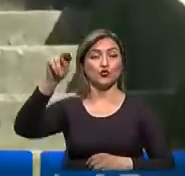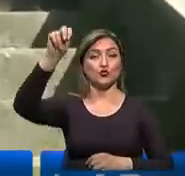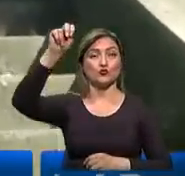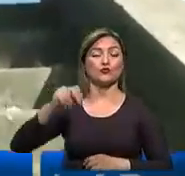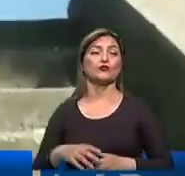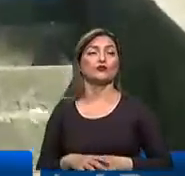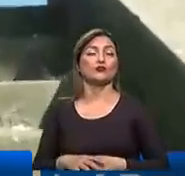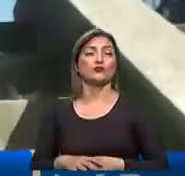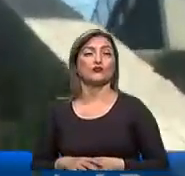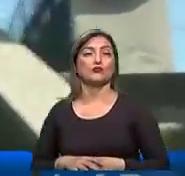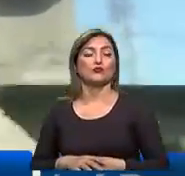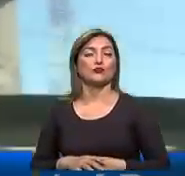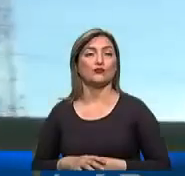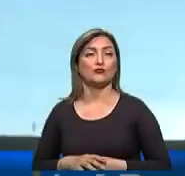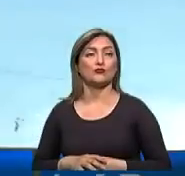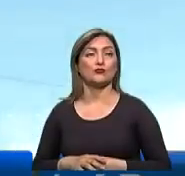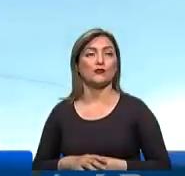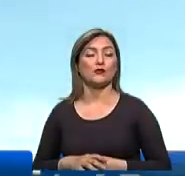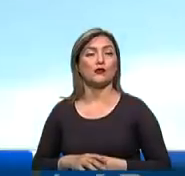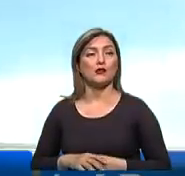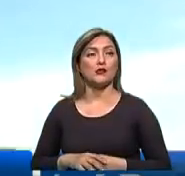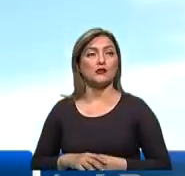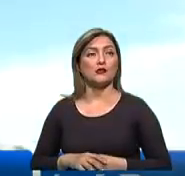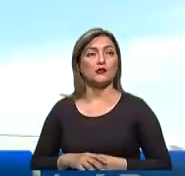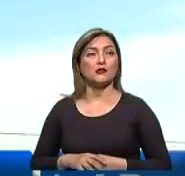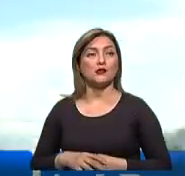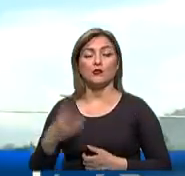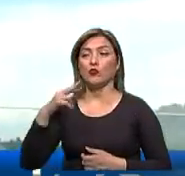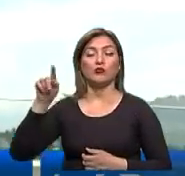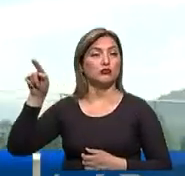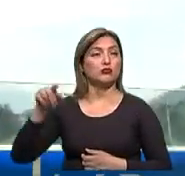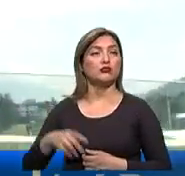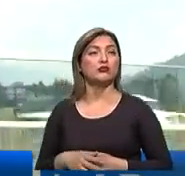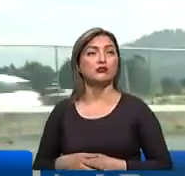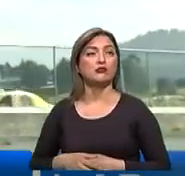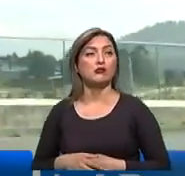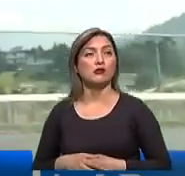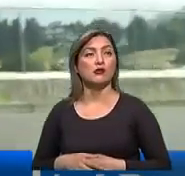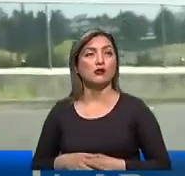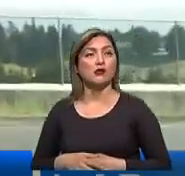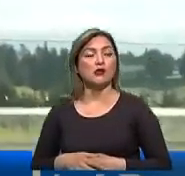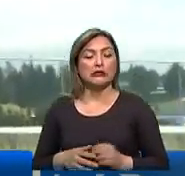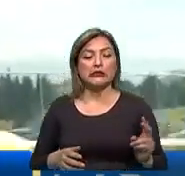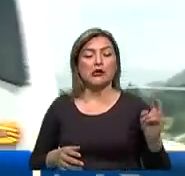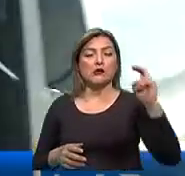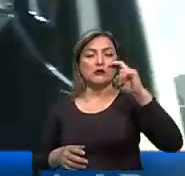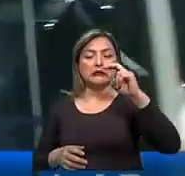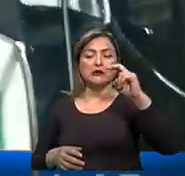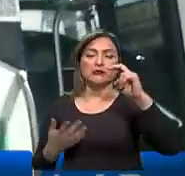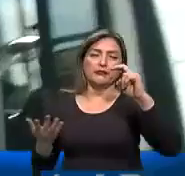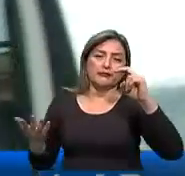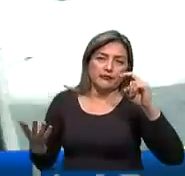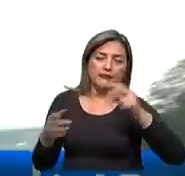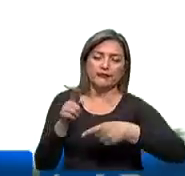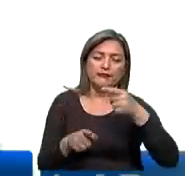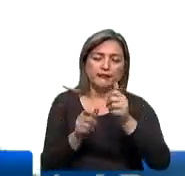sur-norte. En el sentido sur-norte, ¿sí? Actualmente está el sentido norte-sur del puente, pero obviamente la gente